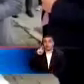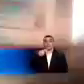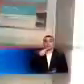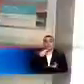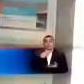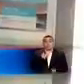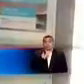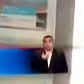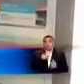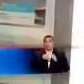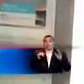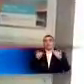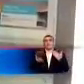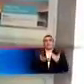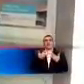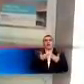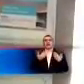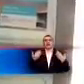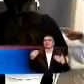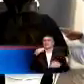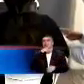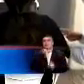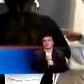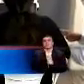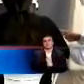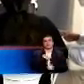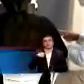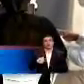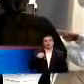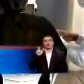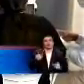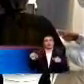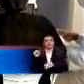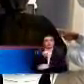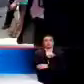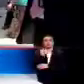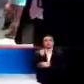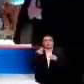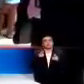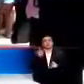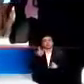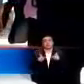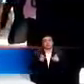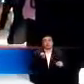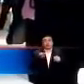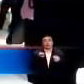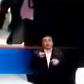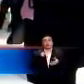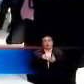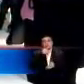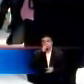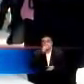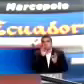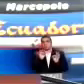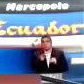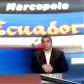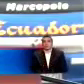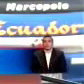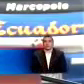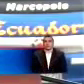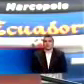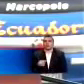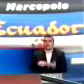documento digital facilita enormemente las actividades cotidianas de los conductores y de los entes de control del tránsito del país. ¿Cuál